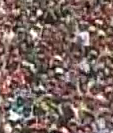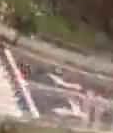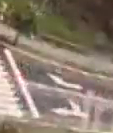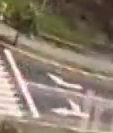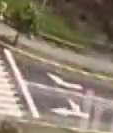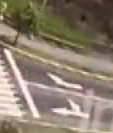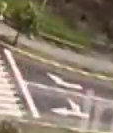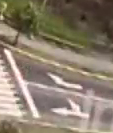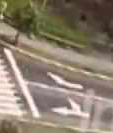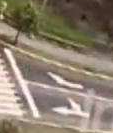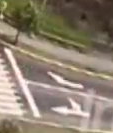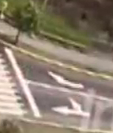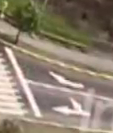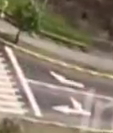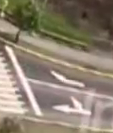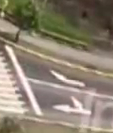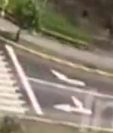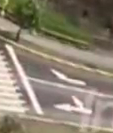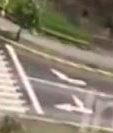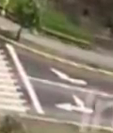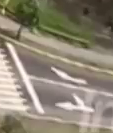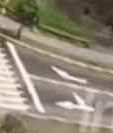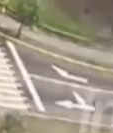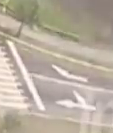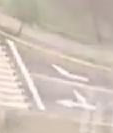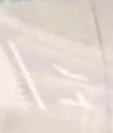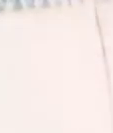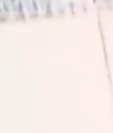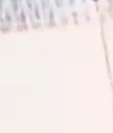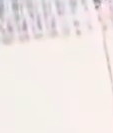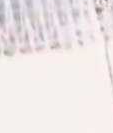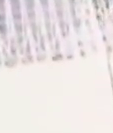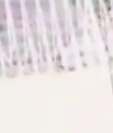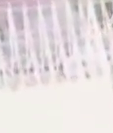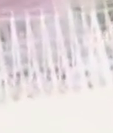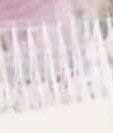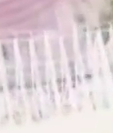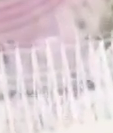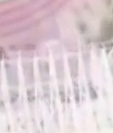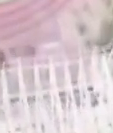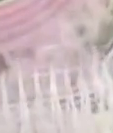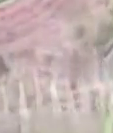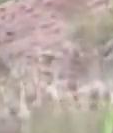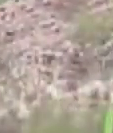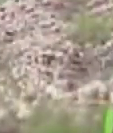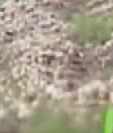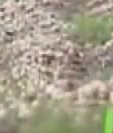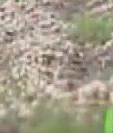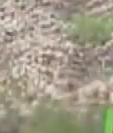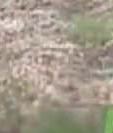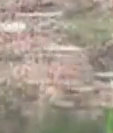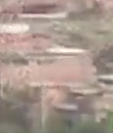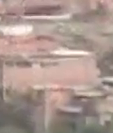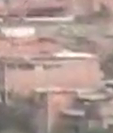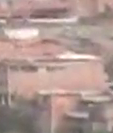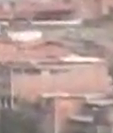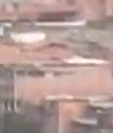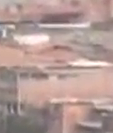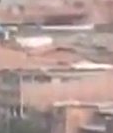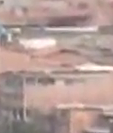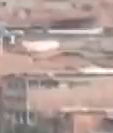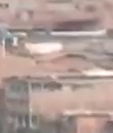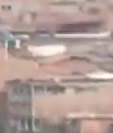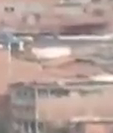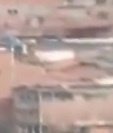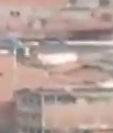estamos en vivo y directo desde la fría estado táchira a esta hora como